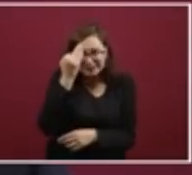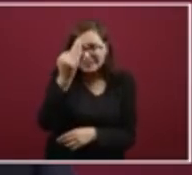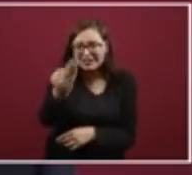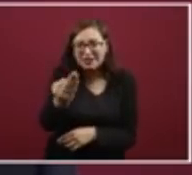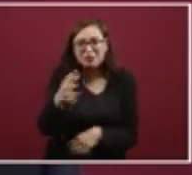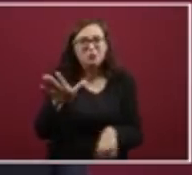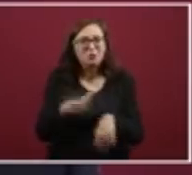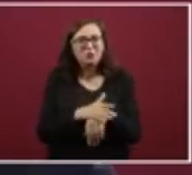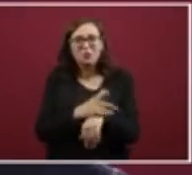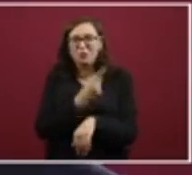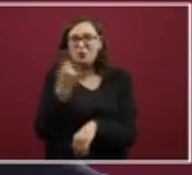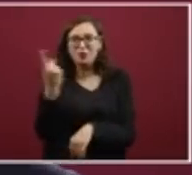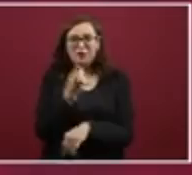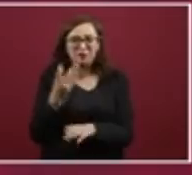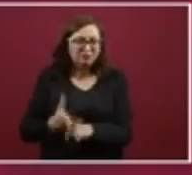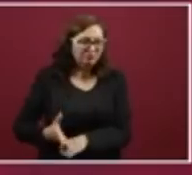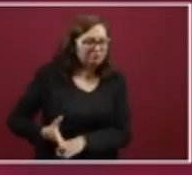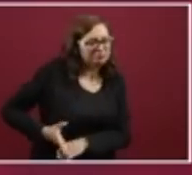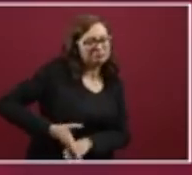dejaron